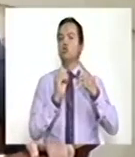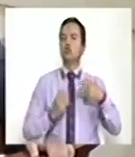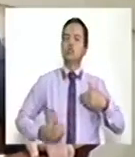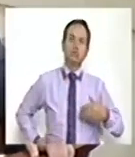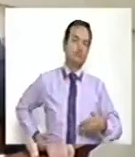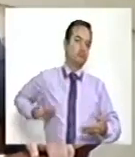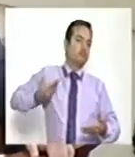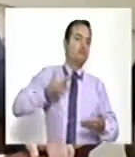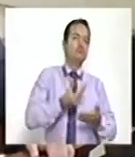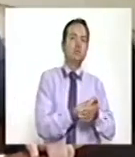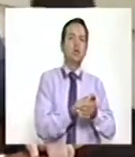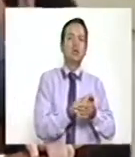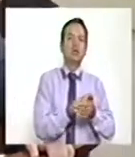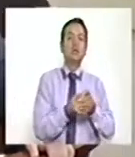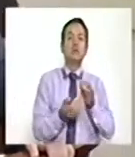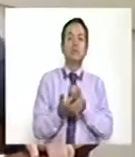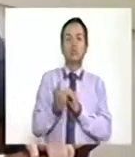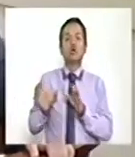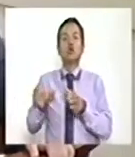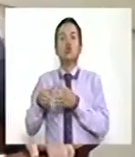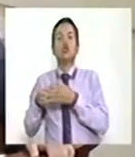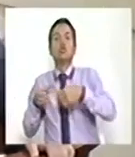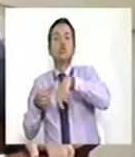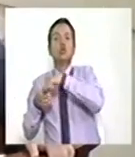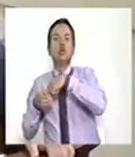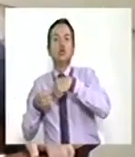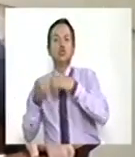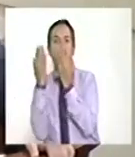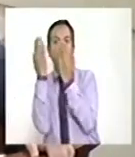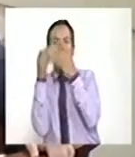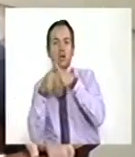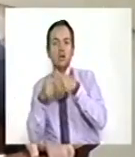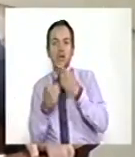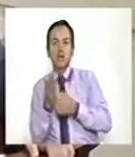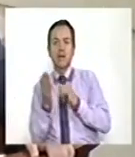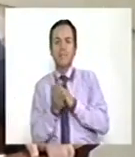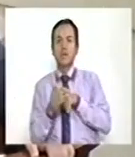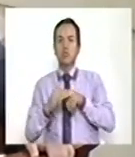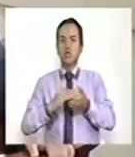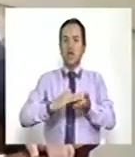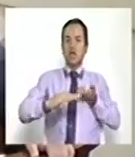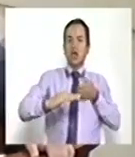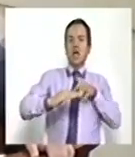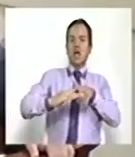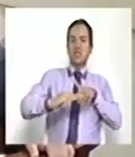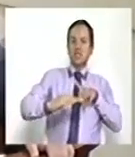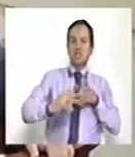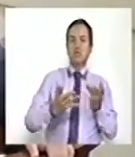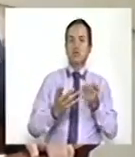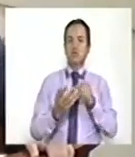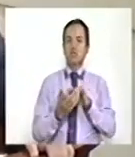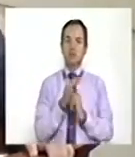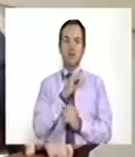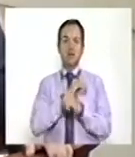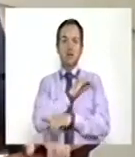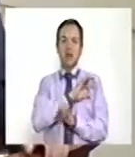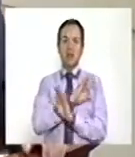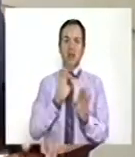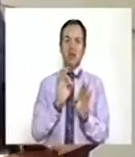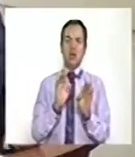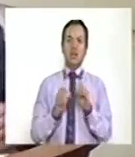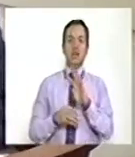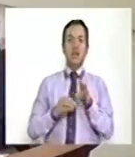Ofrecían esta organización criminal archivos, preclusiones, impedir